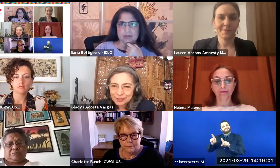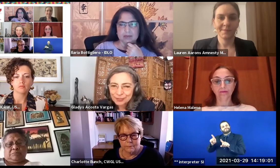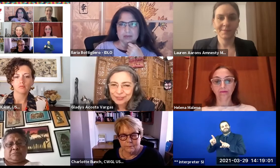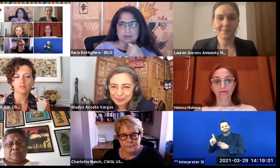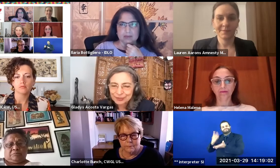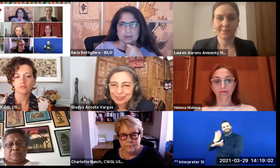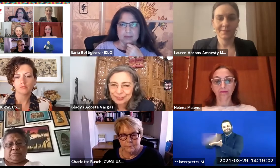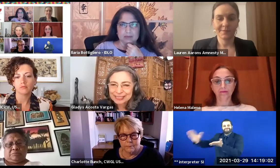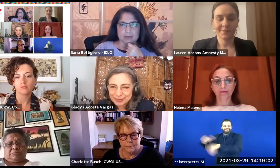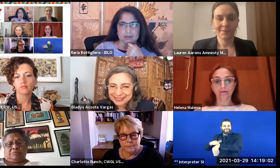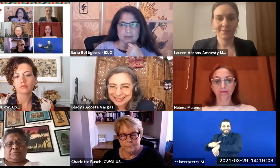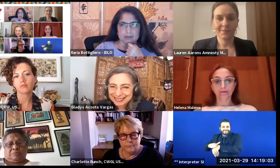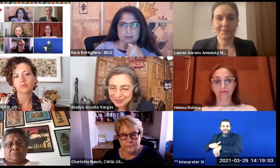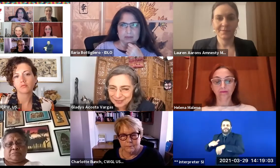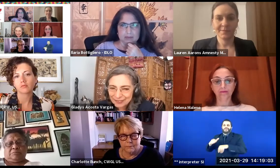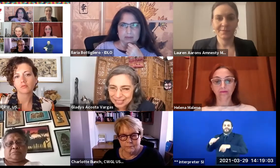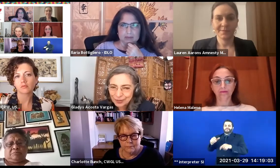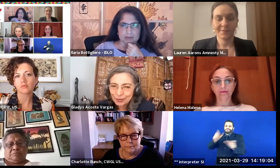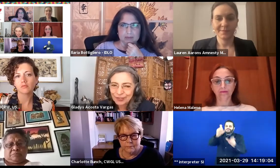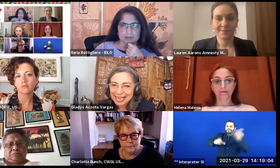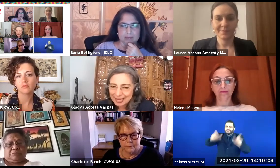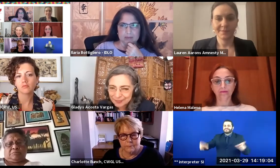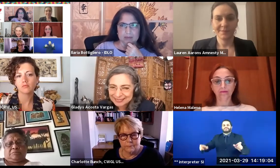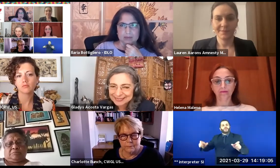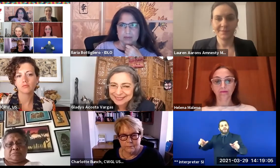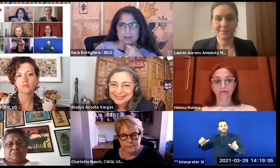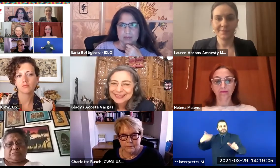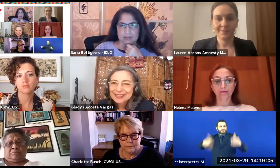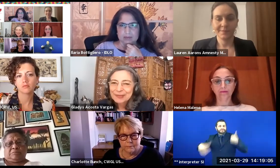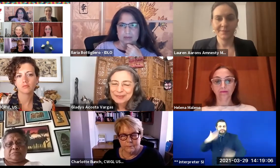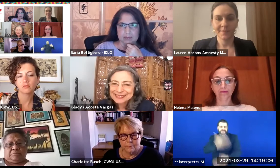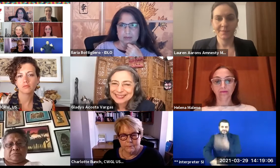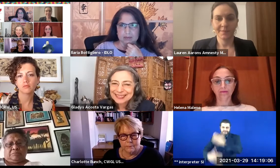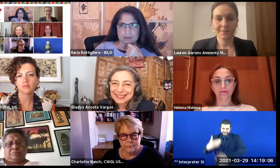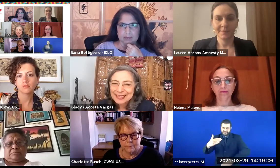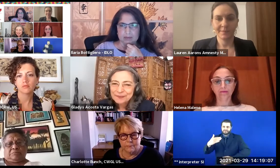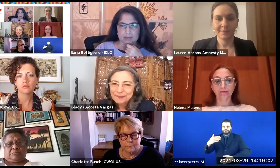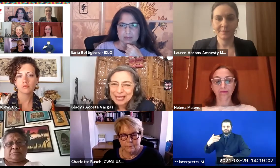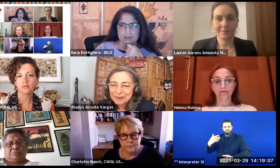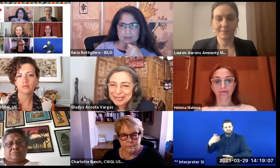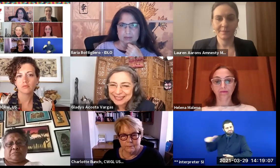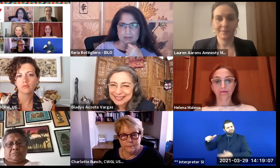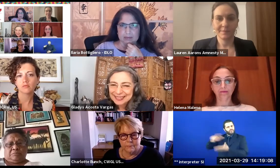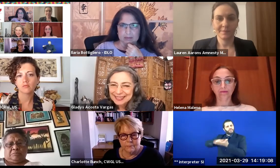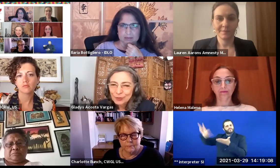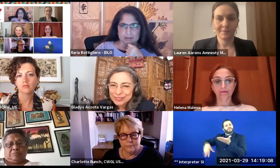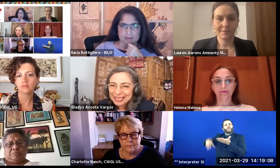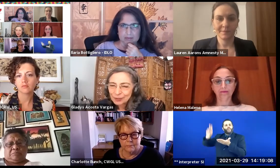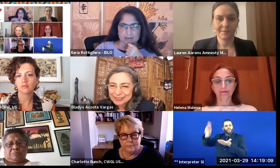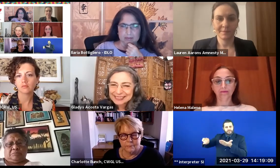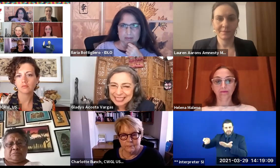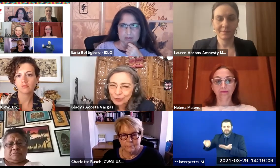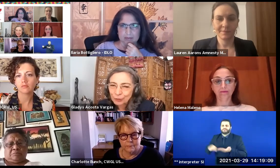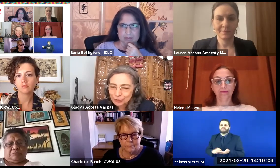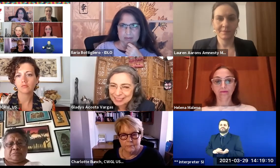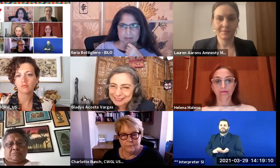los Derechos de las Personas con Discapacidad, el vínculo de ambas, me parece que permite luchar